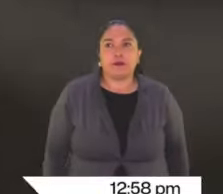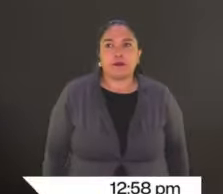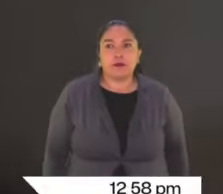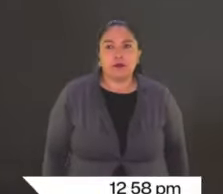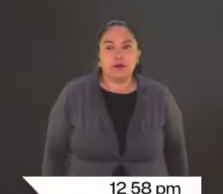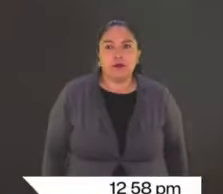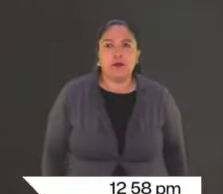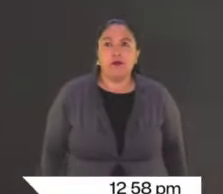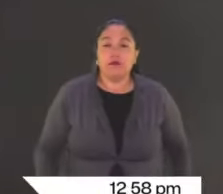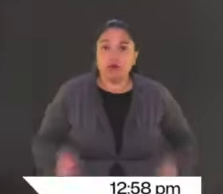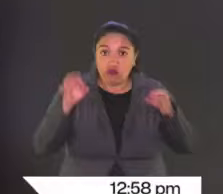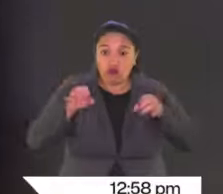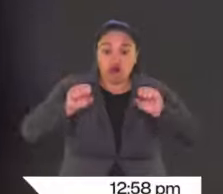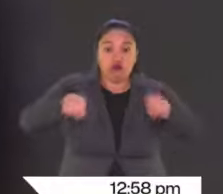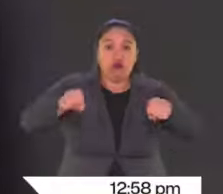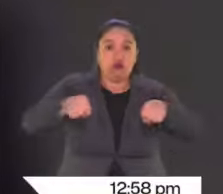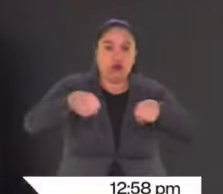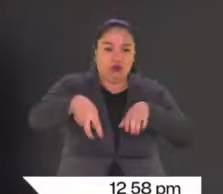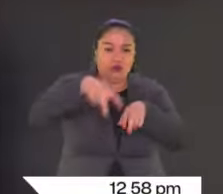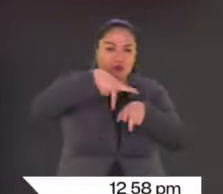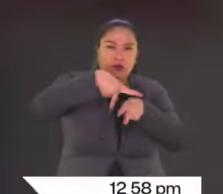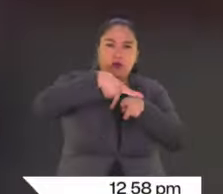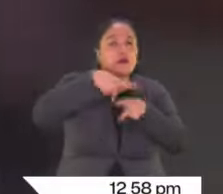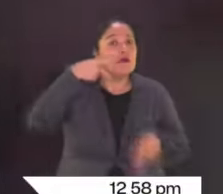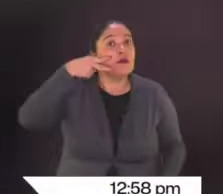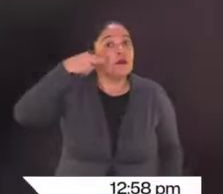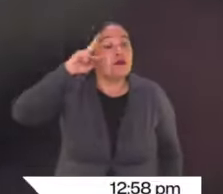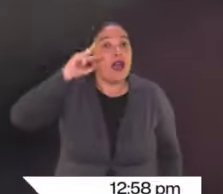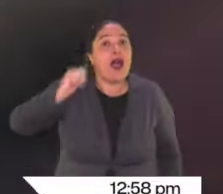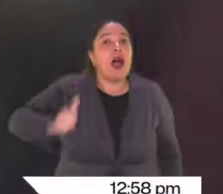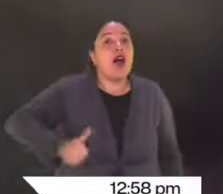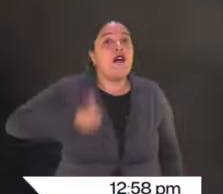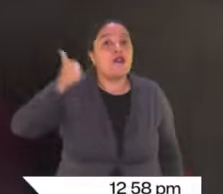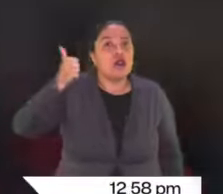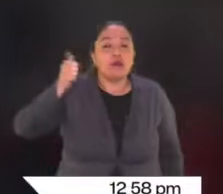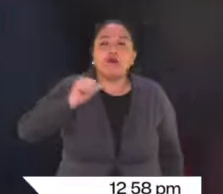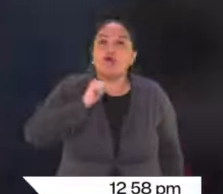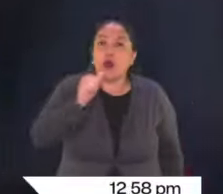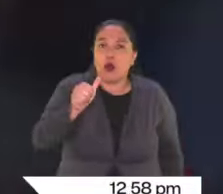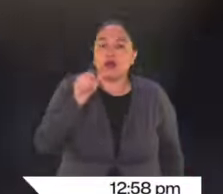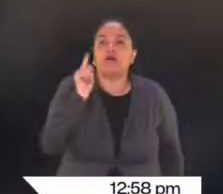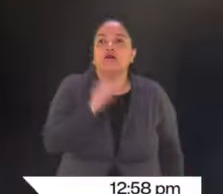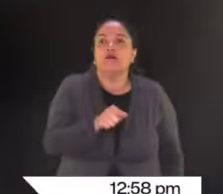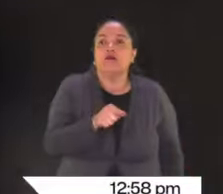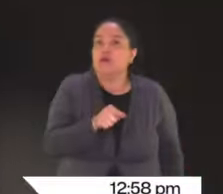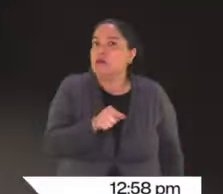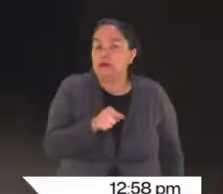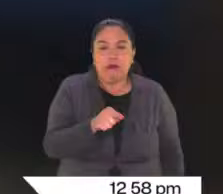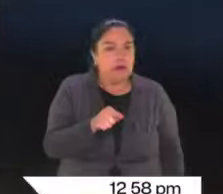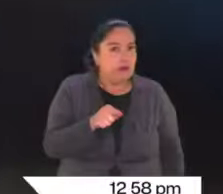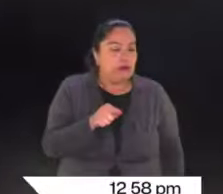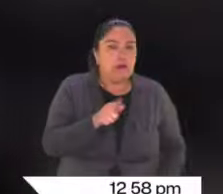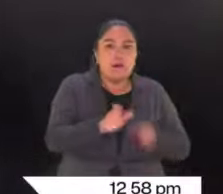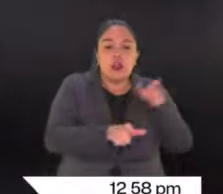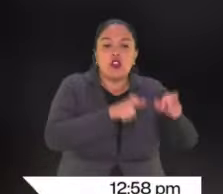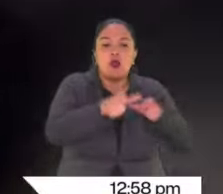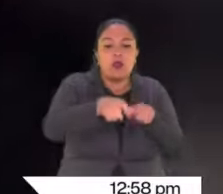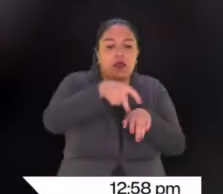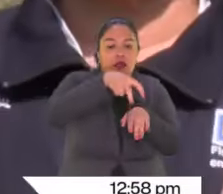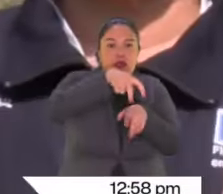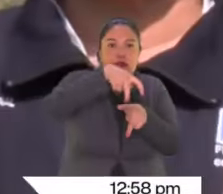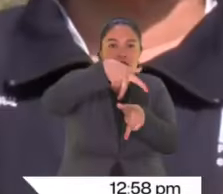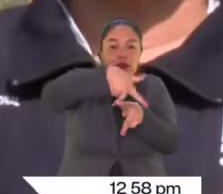Pues no era mototaxista. Según la fiscalía, era un abusador serial en los viajes de terror que hacía con sus víctimas.